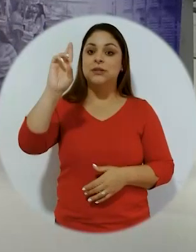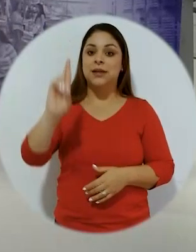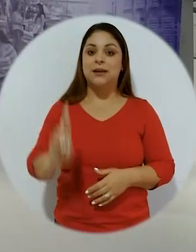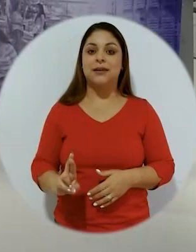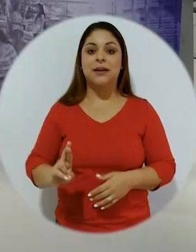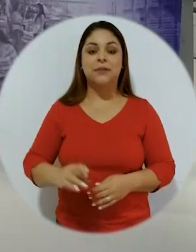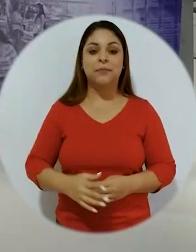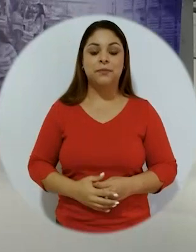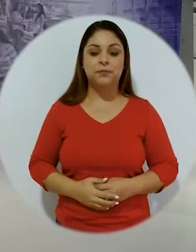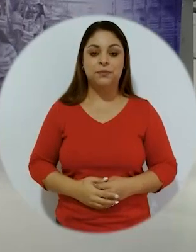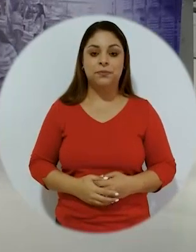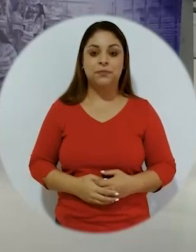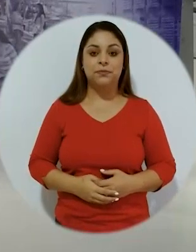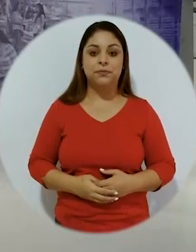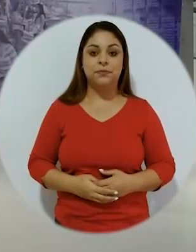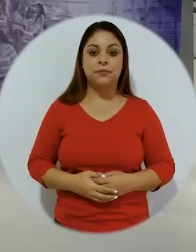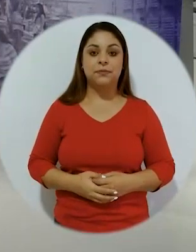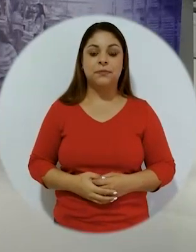Rica?